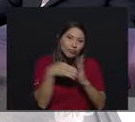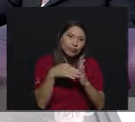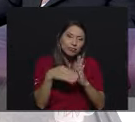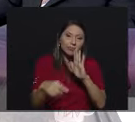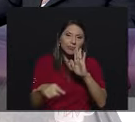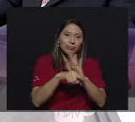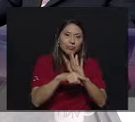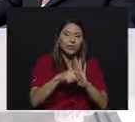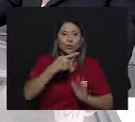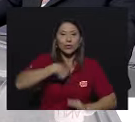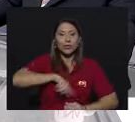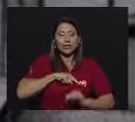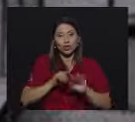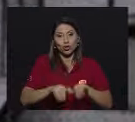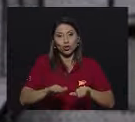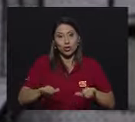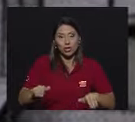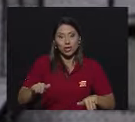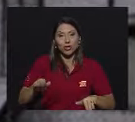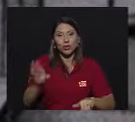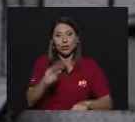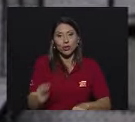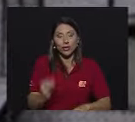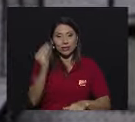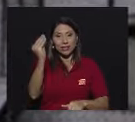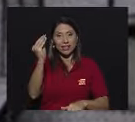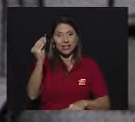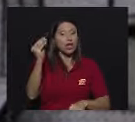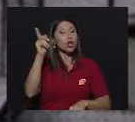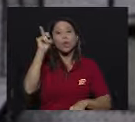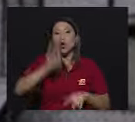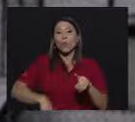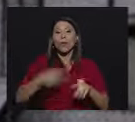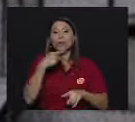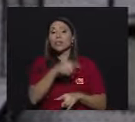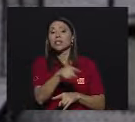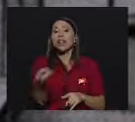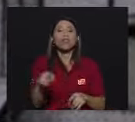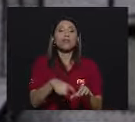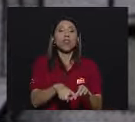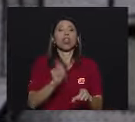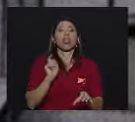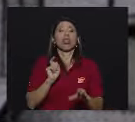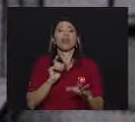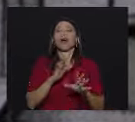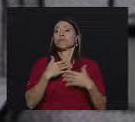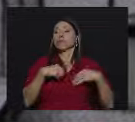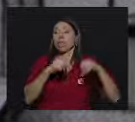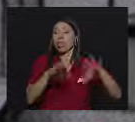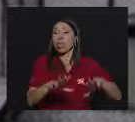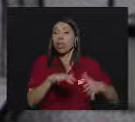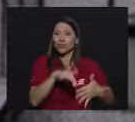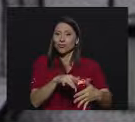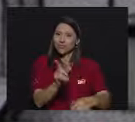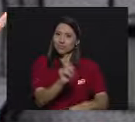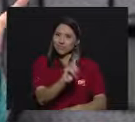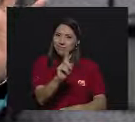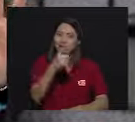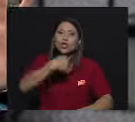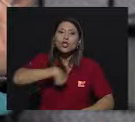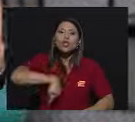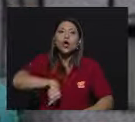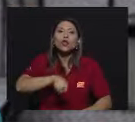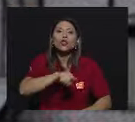niñas y nuestros adolescentes, que no podemos llamarle desertores, porque sería muy injusto poner sobre ellos la carga de esa deserción.